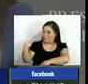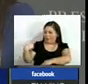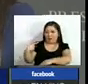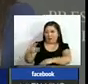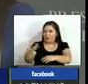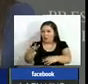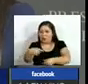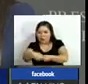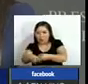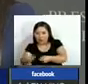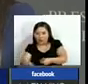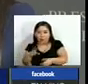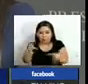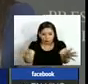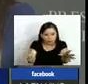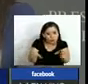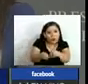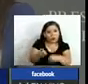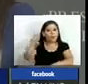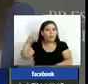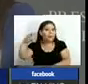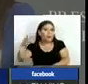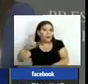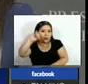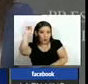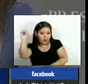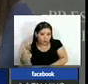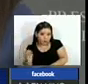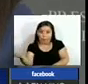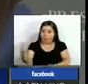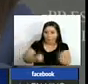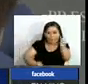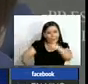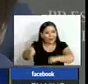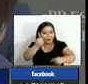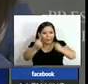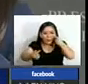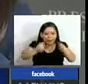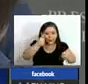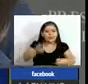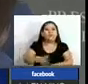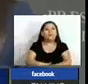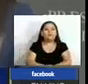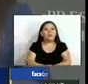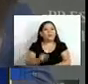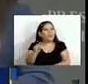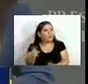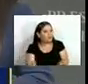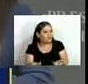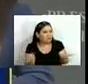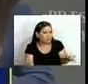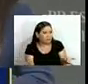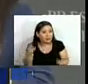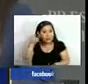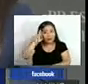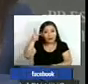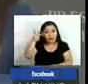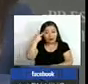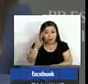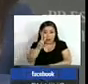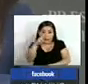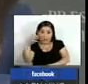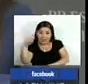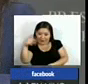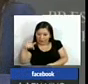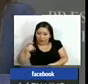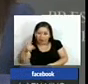superado las divisas en un 20%, tanto como los ingresos de turistas internacionales. Eso quería decir que la proyección para el